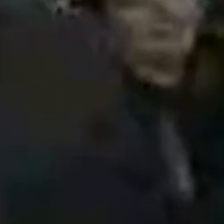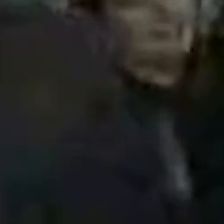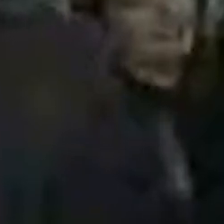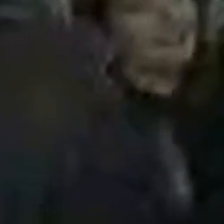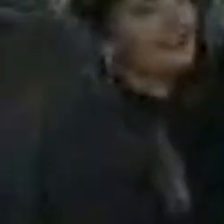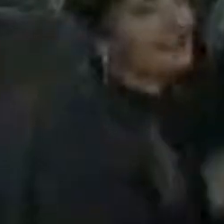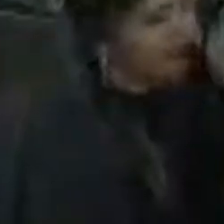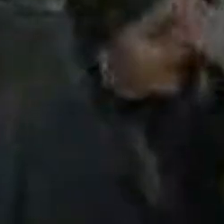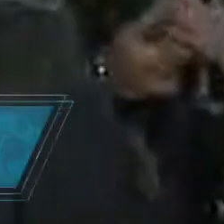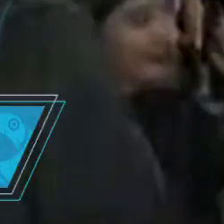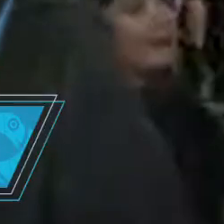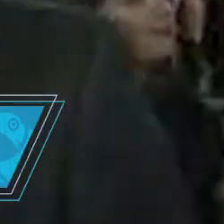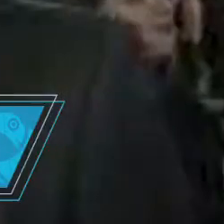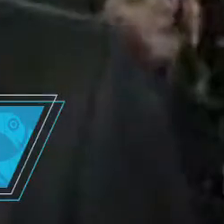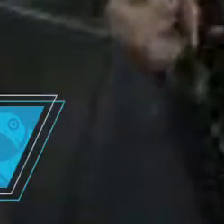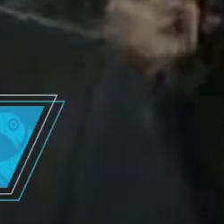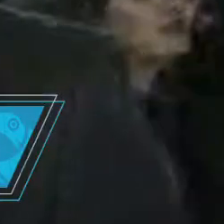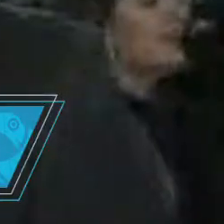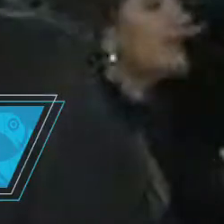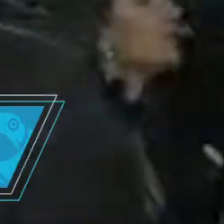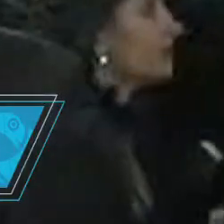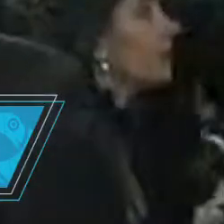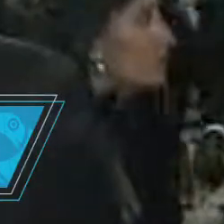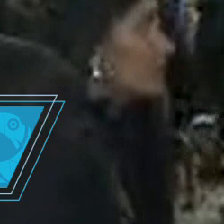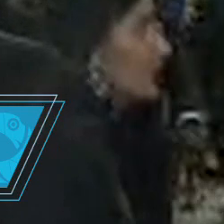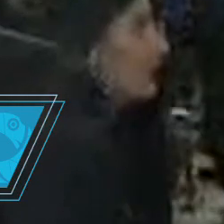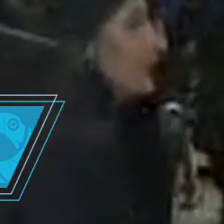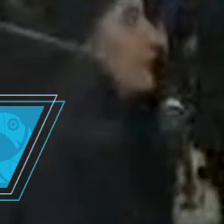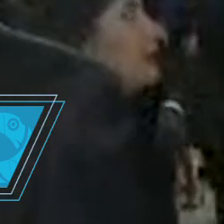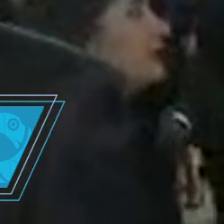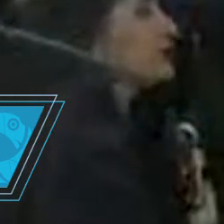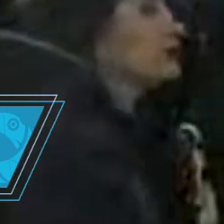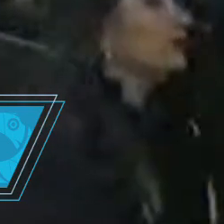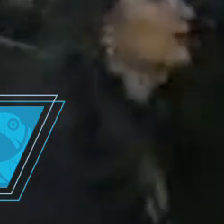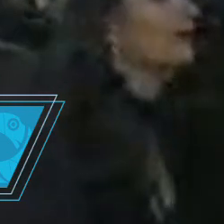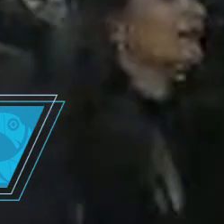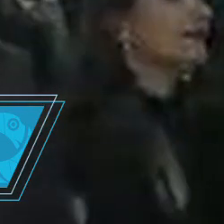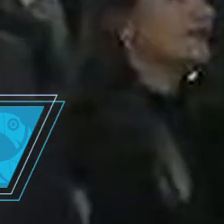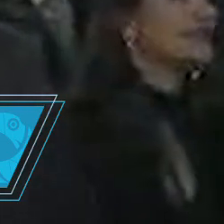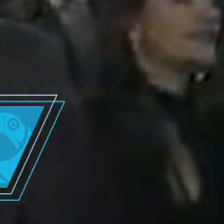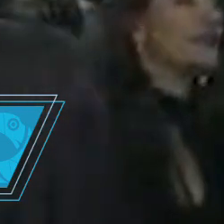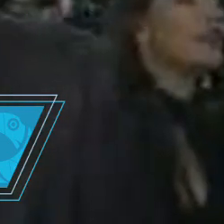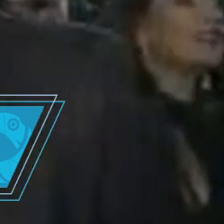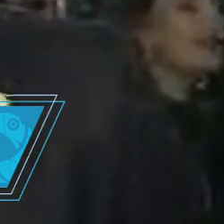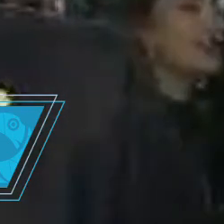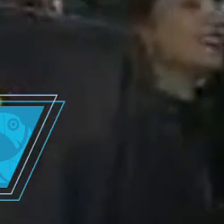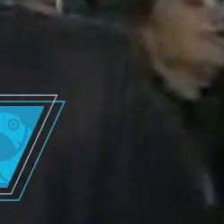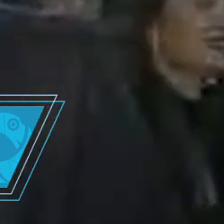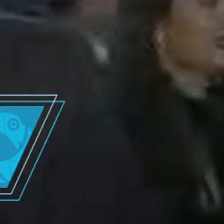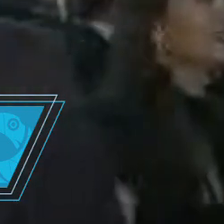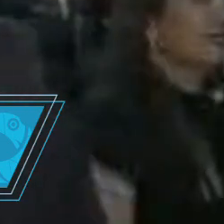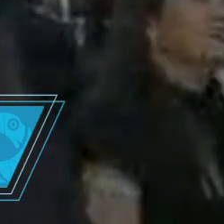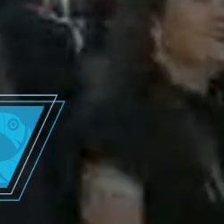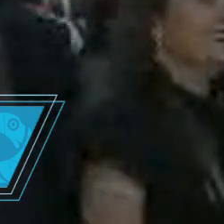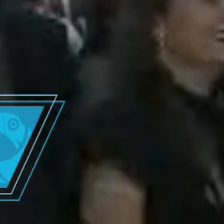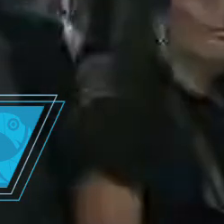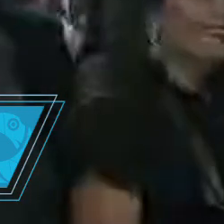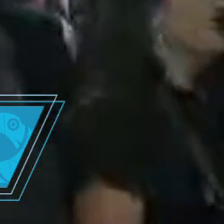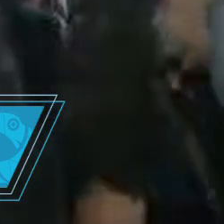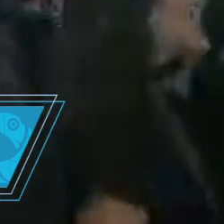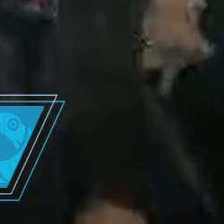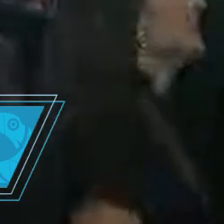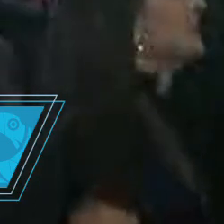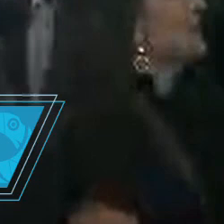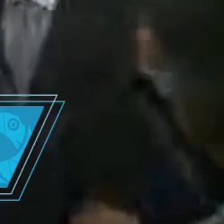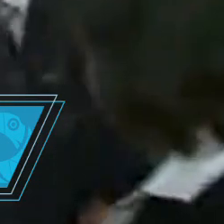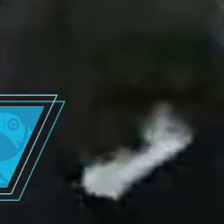Inicialmente pues tenemos información de buena fuente de que le ofrecieron la candidatura a la vicepresidencia a la Unidad Social Cristiana, pero diputados de la Unidad